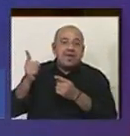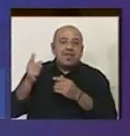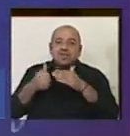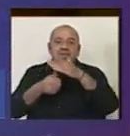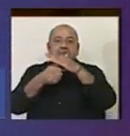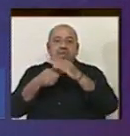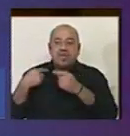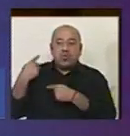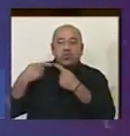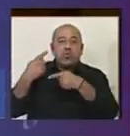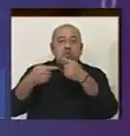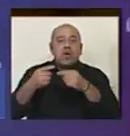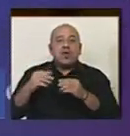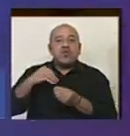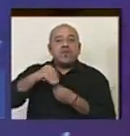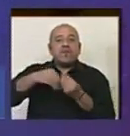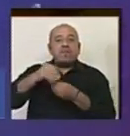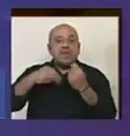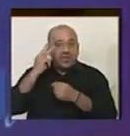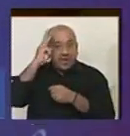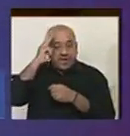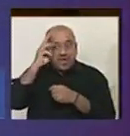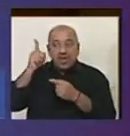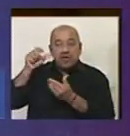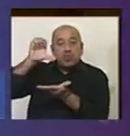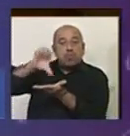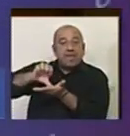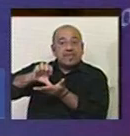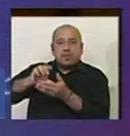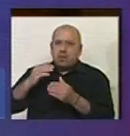heredero al trono de Arabia Saudí, un país muy poderoso todavía en virtud